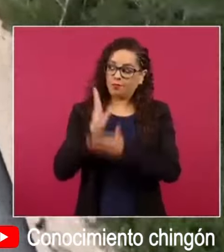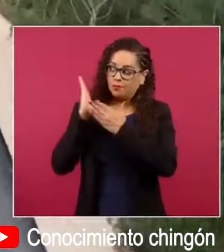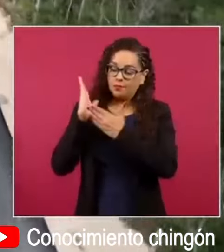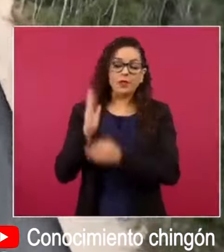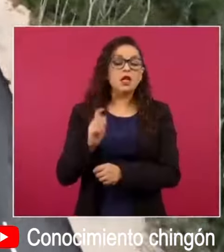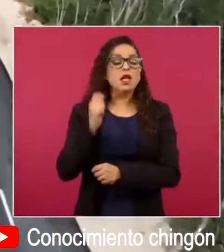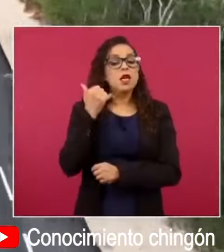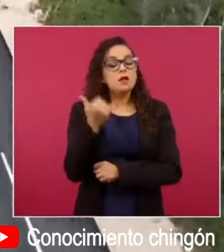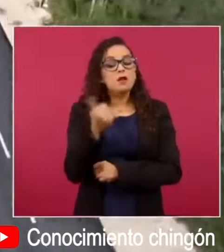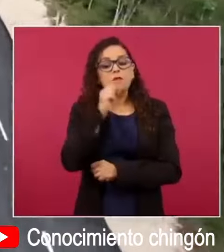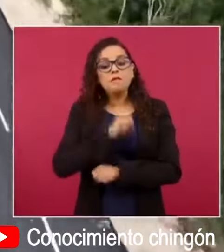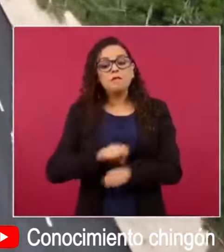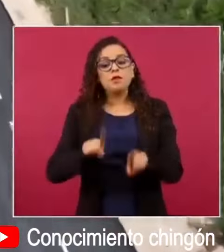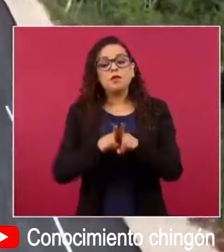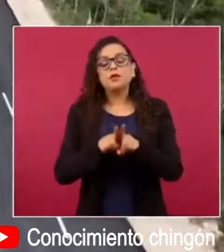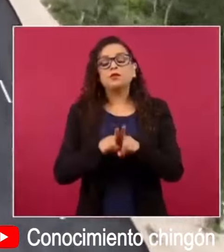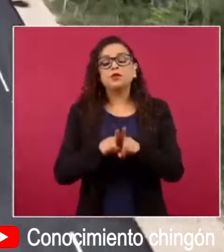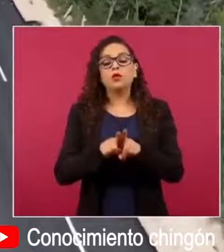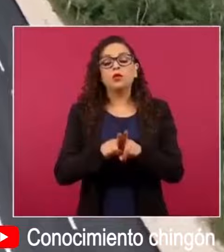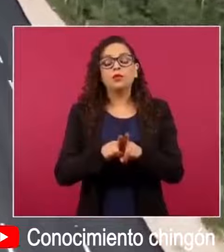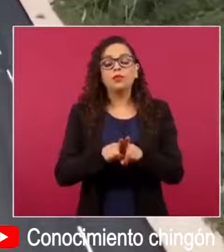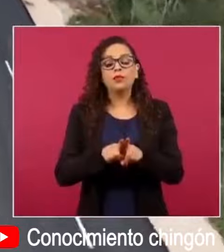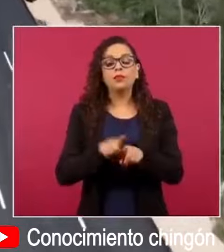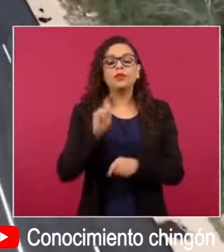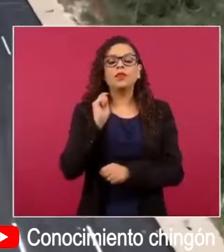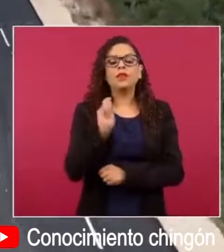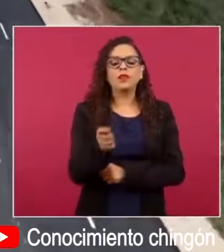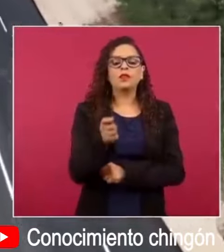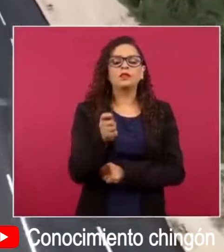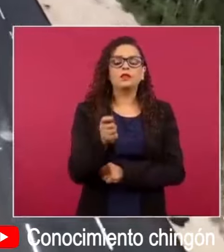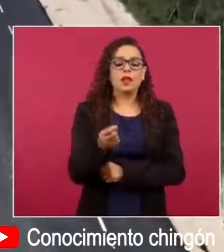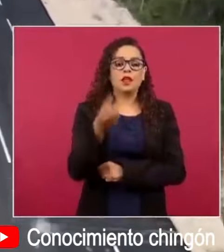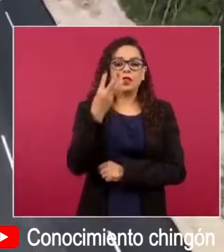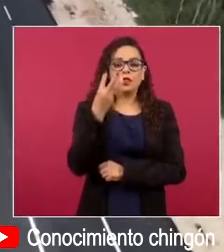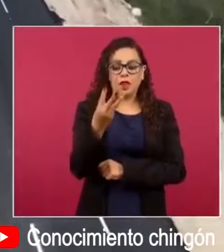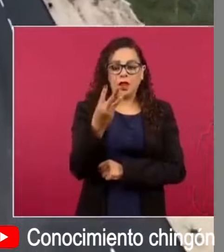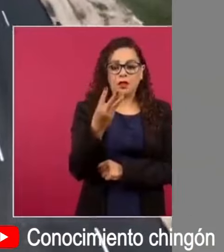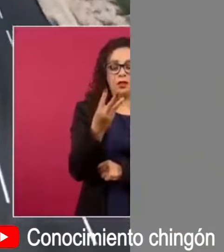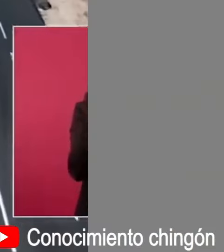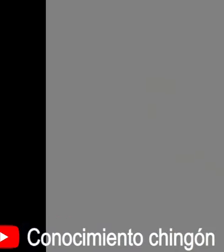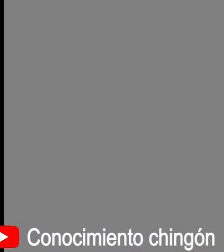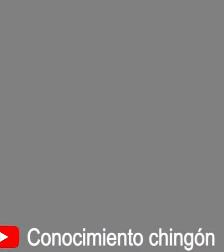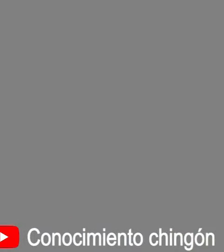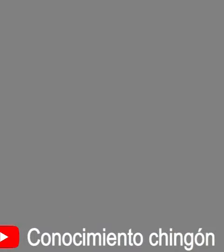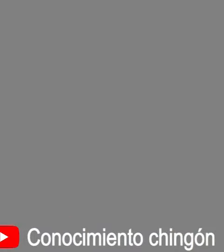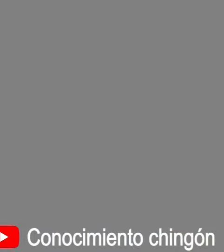presentamos una visión de cómo se van a ver estas 3 estaciones y 2 paraderos.